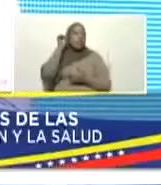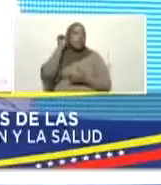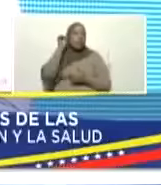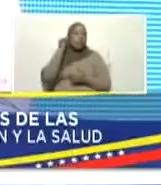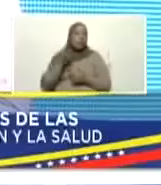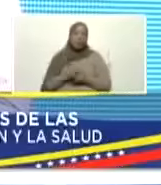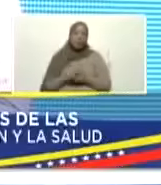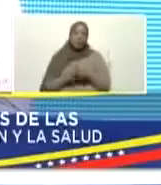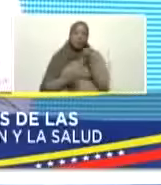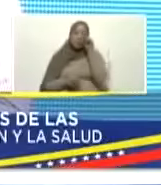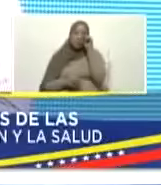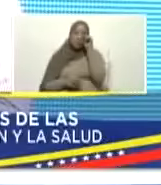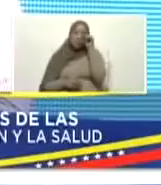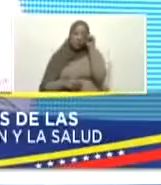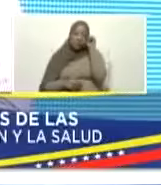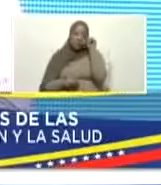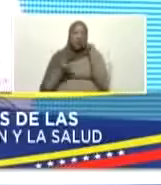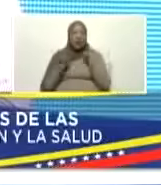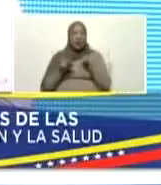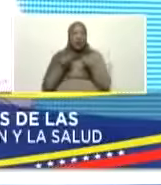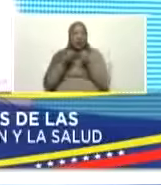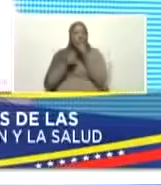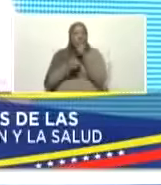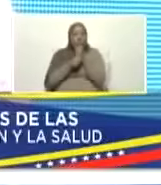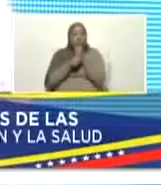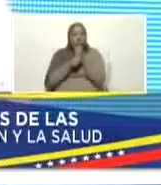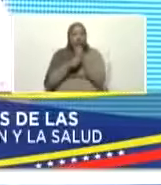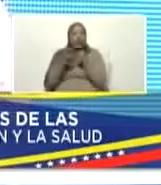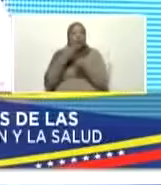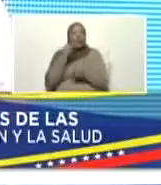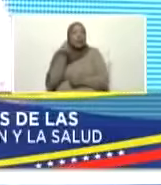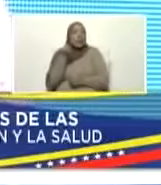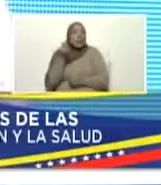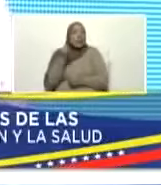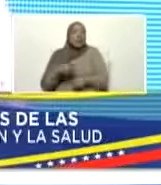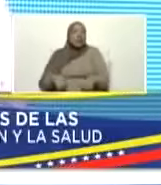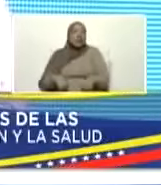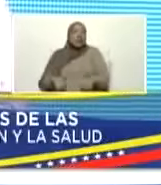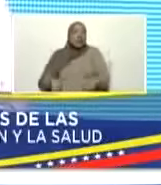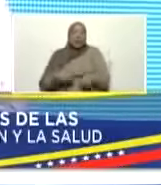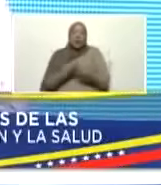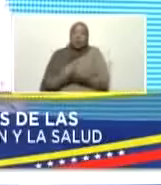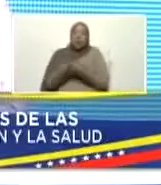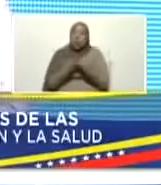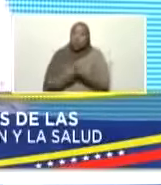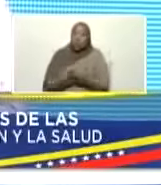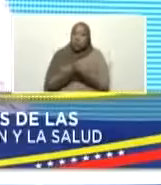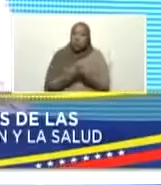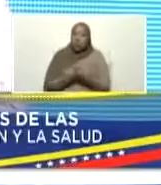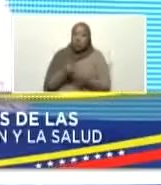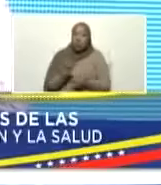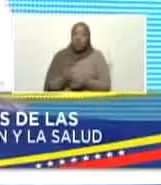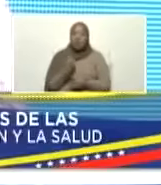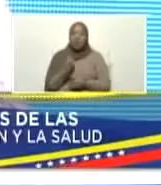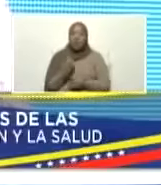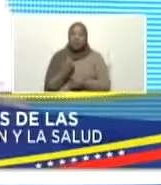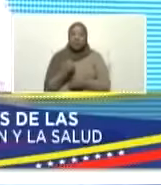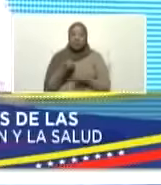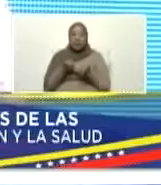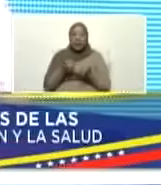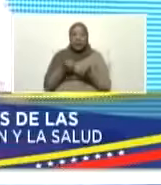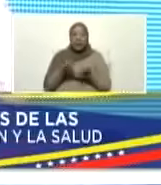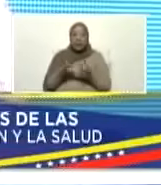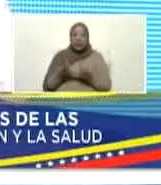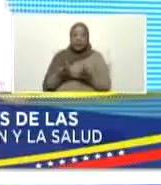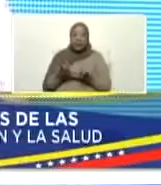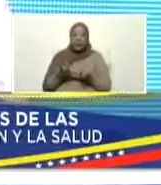Medina, de Tucupita. Una joven estudiante del primer semestre de Ingeniería en